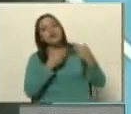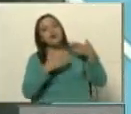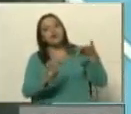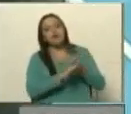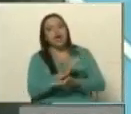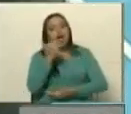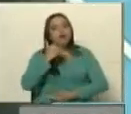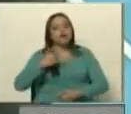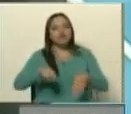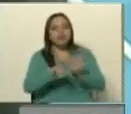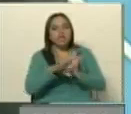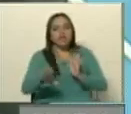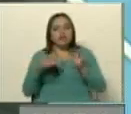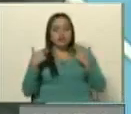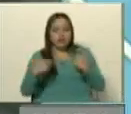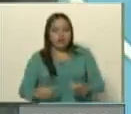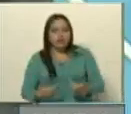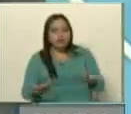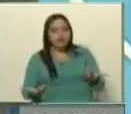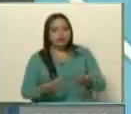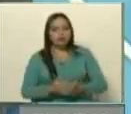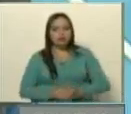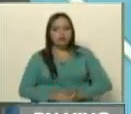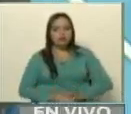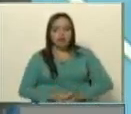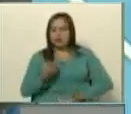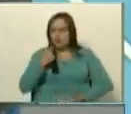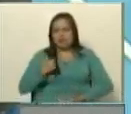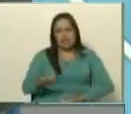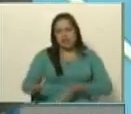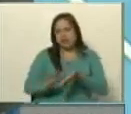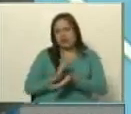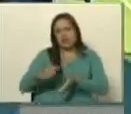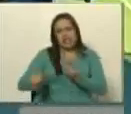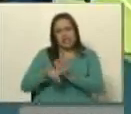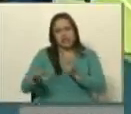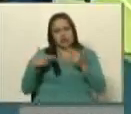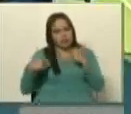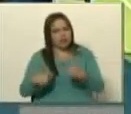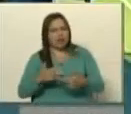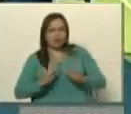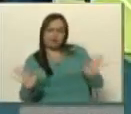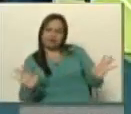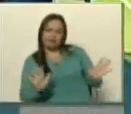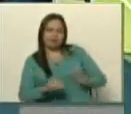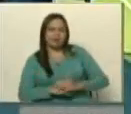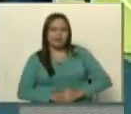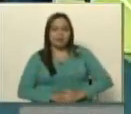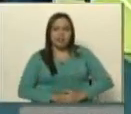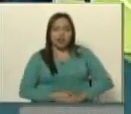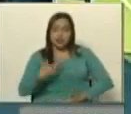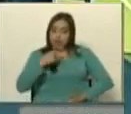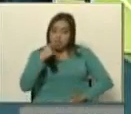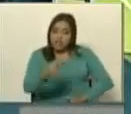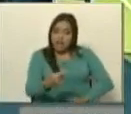actos de violaciones de derechos humanos? Entonces, a mí que no me hablen a mí de derechos humanos. Yo, al contrario, diría que hay países como Cuba y